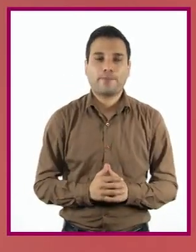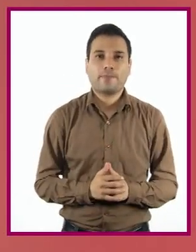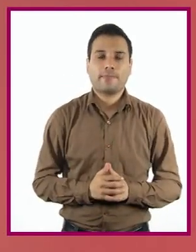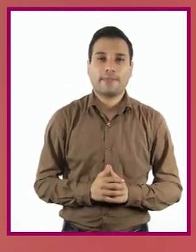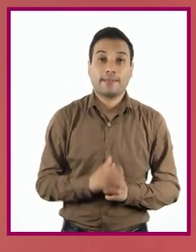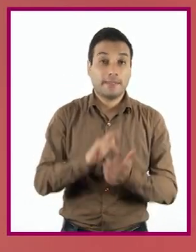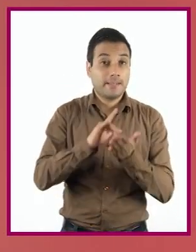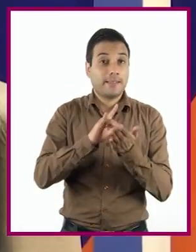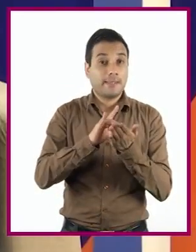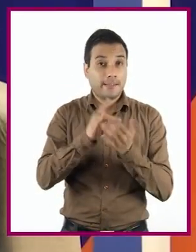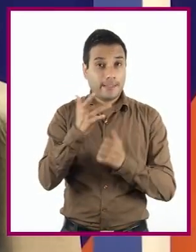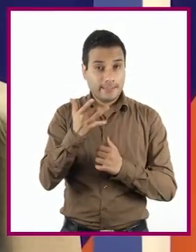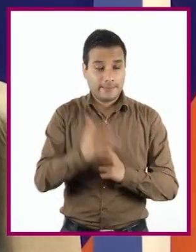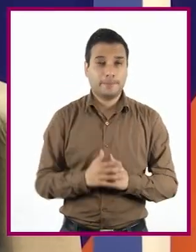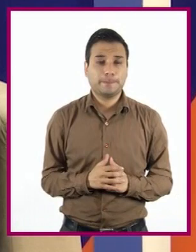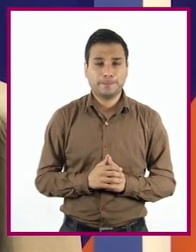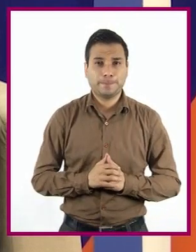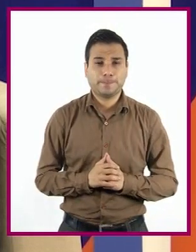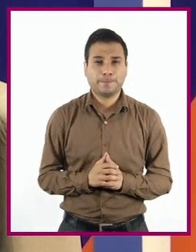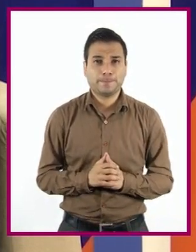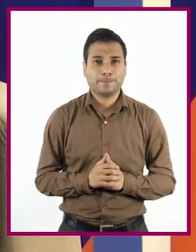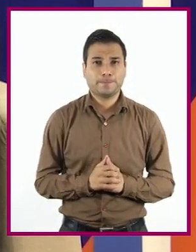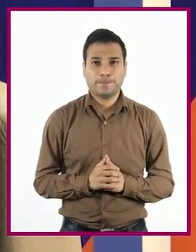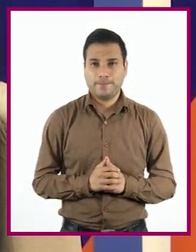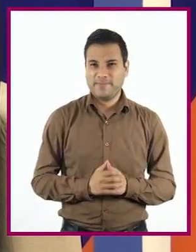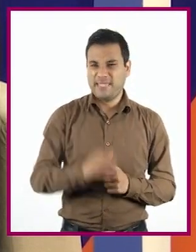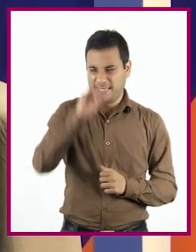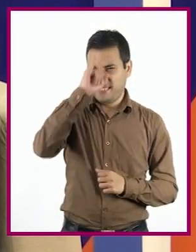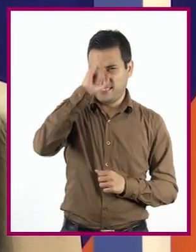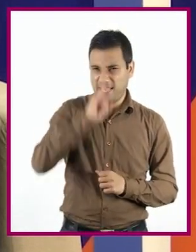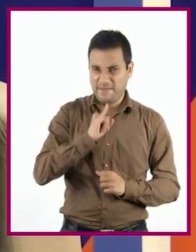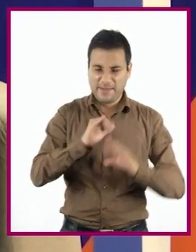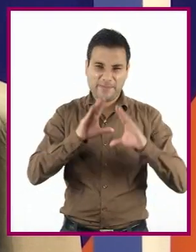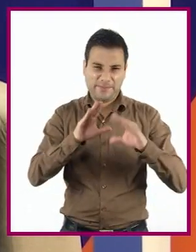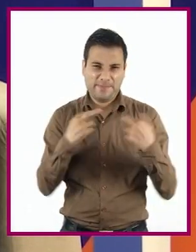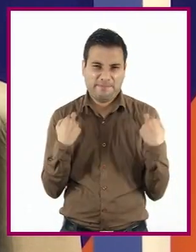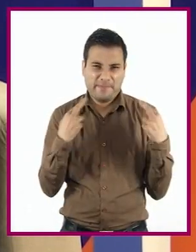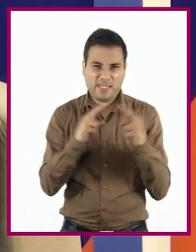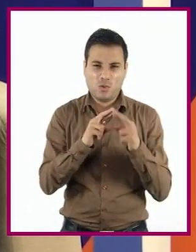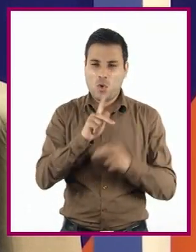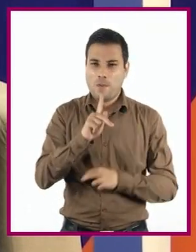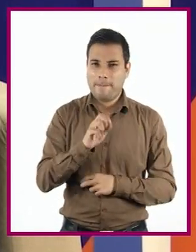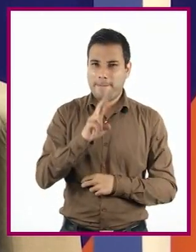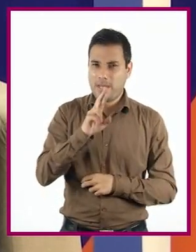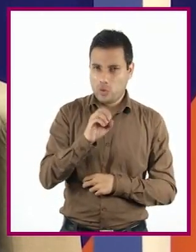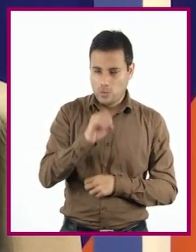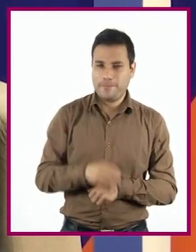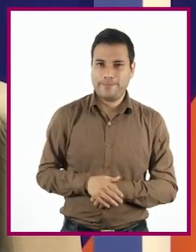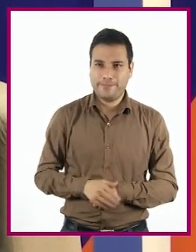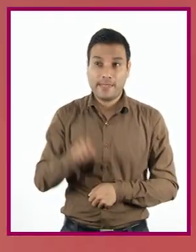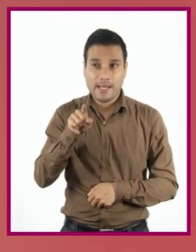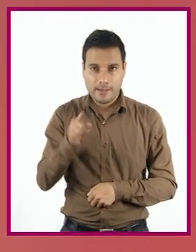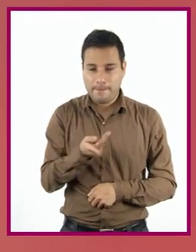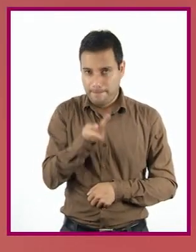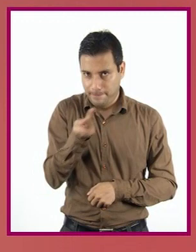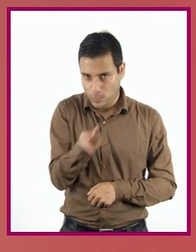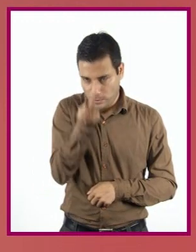Muchas gracias, doctor. El jefe de enseñanza, maestro Pedro Martín Márquez Gómez,